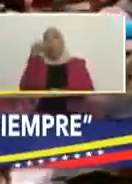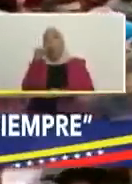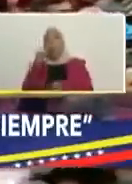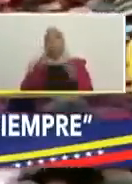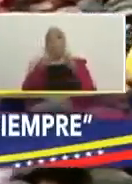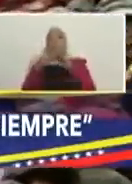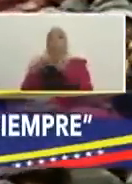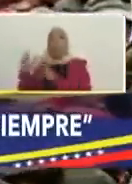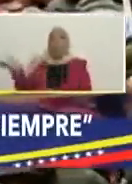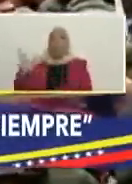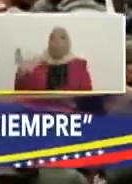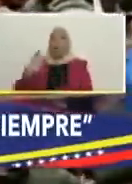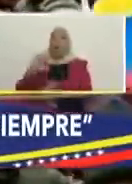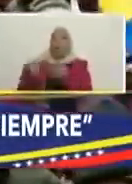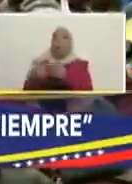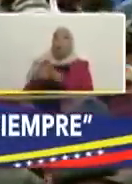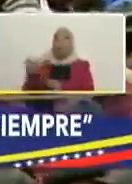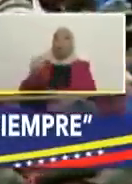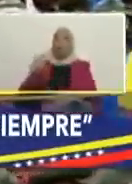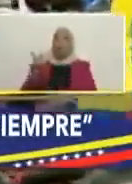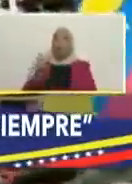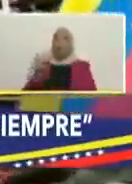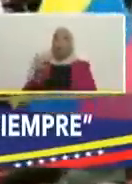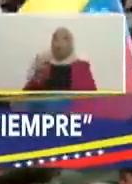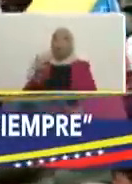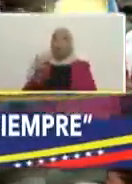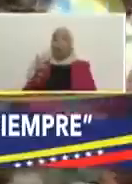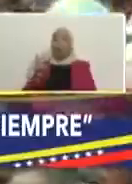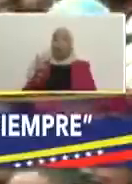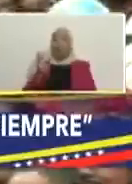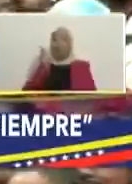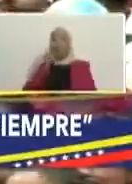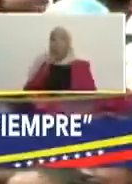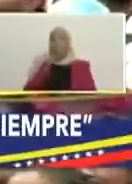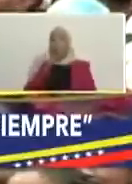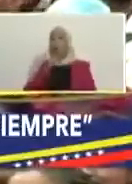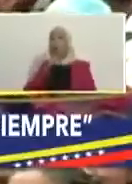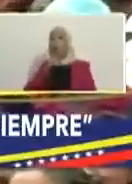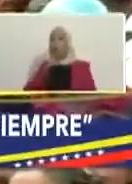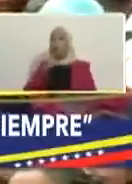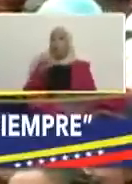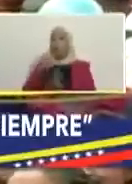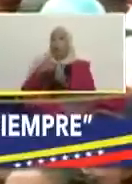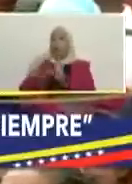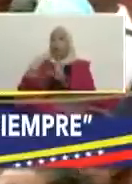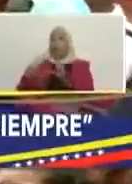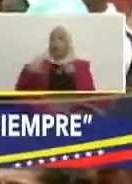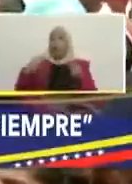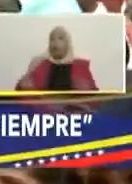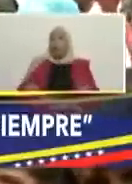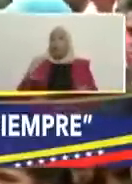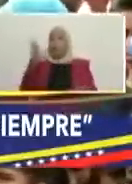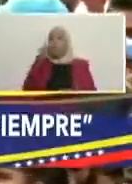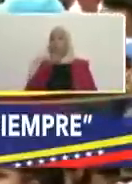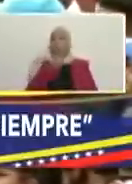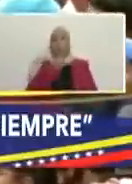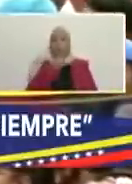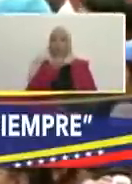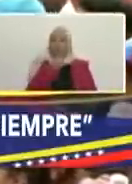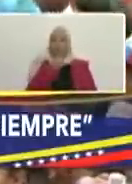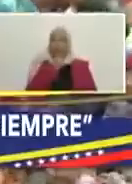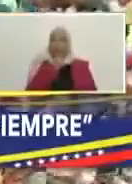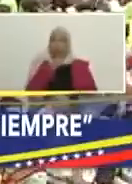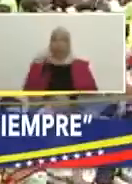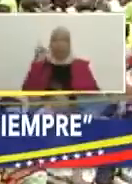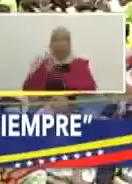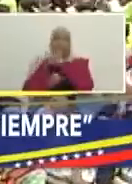de Caracas y de todo el país, no había entonces supuestos derechos humanos, no había Corte Internacional